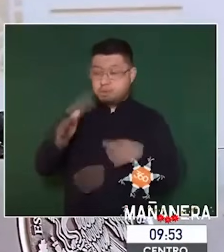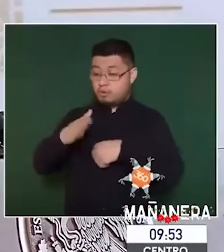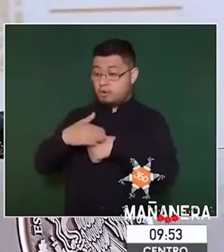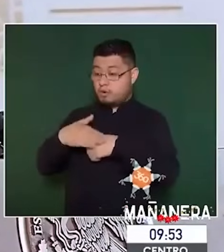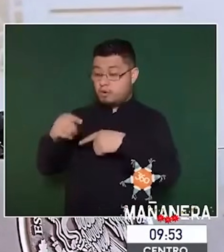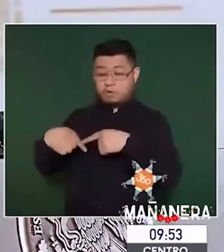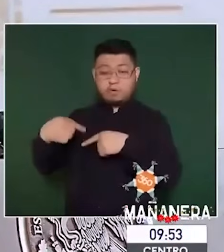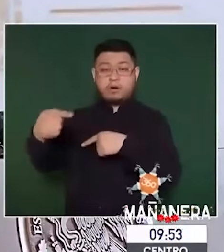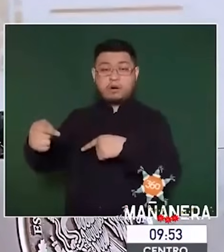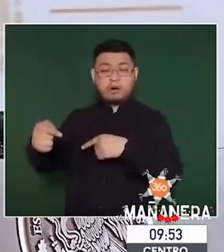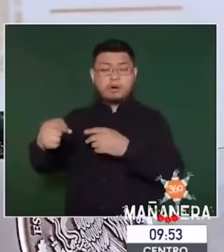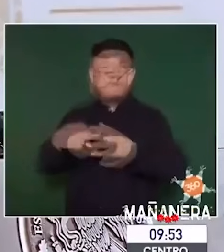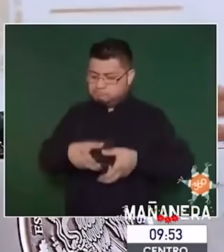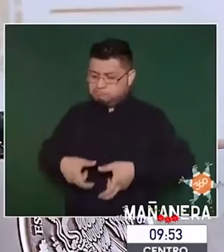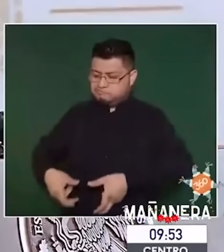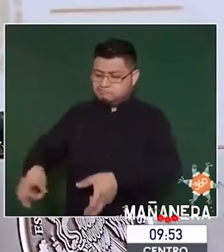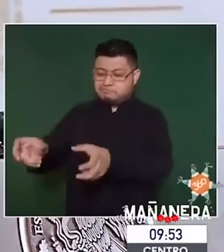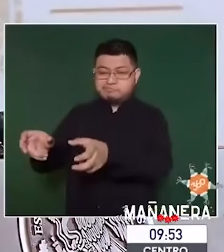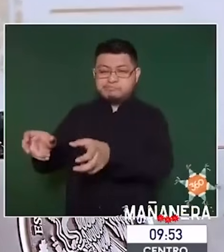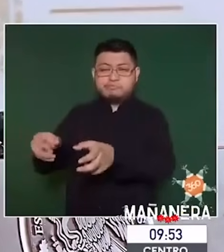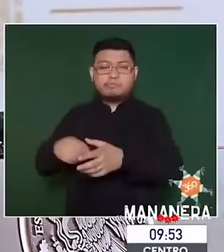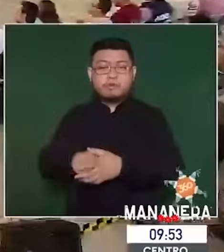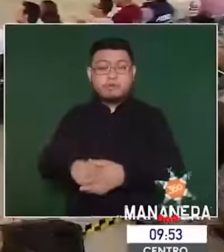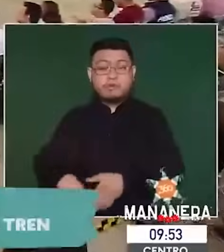construcción de la ejecución de un tramo de